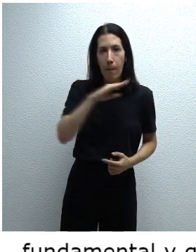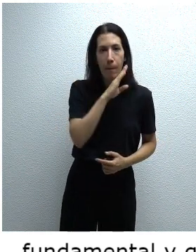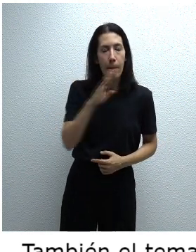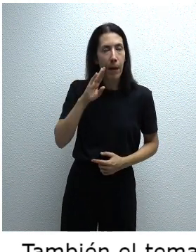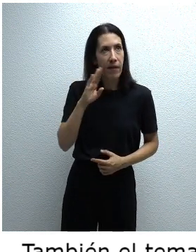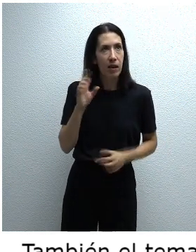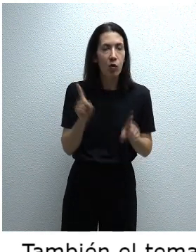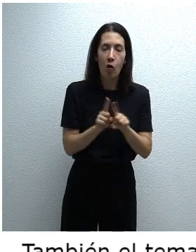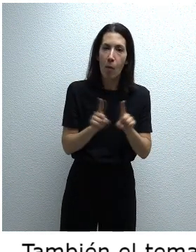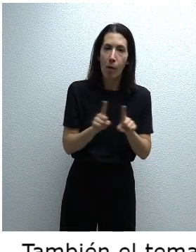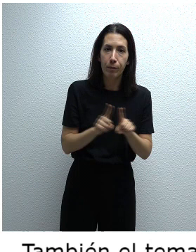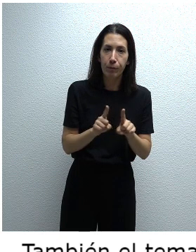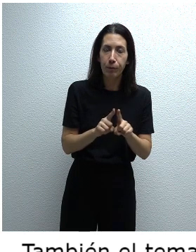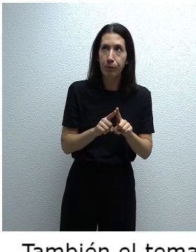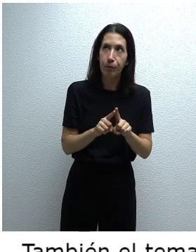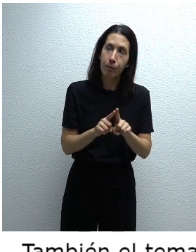son